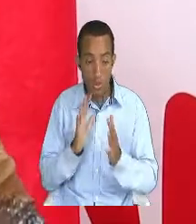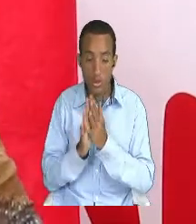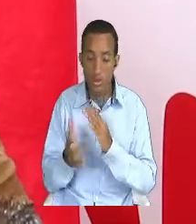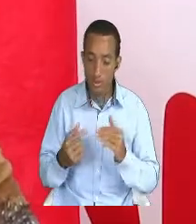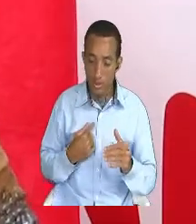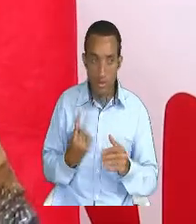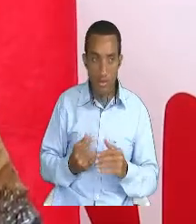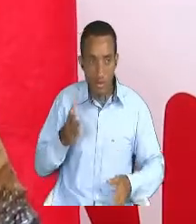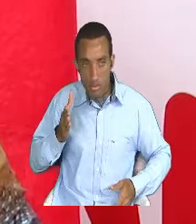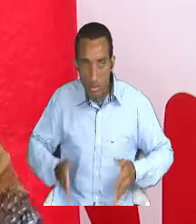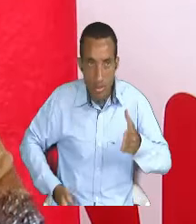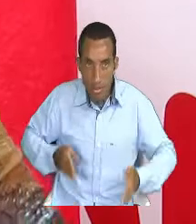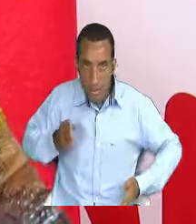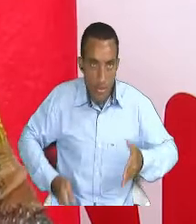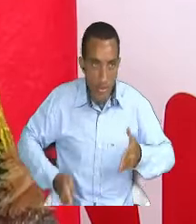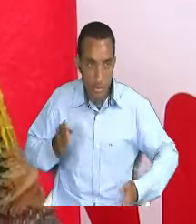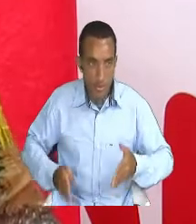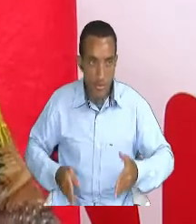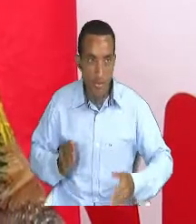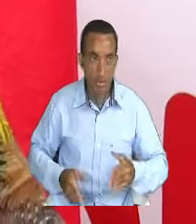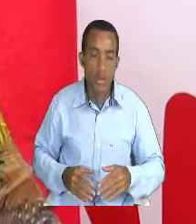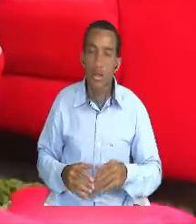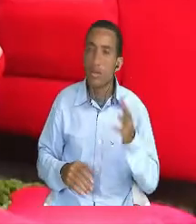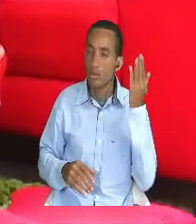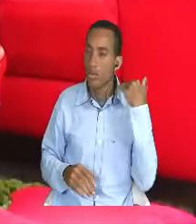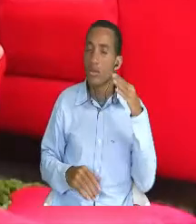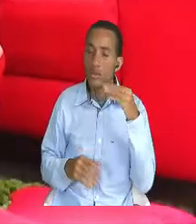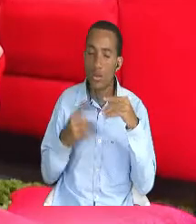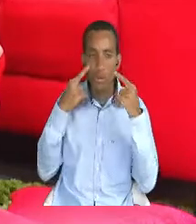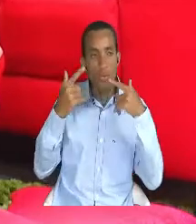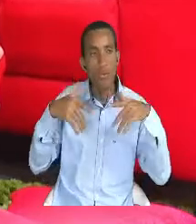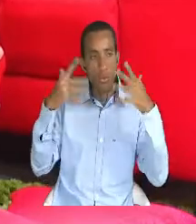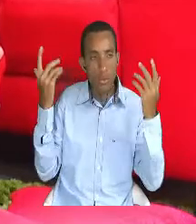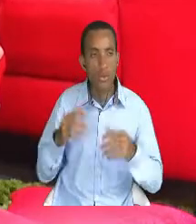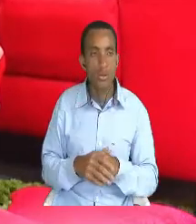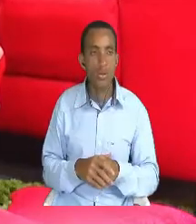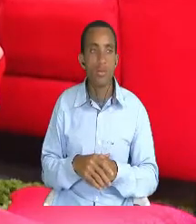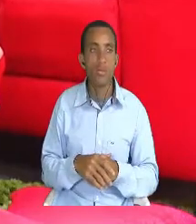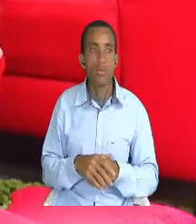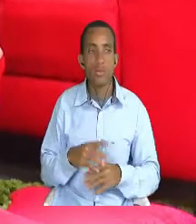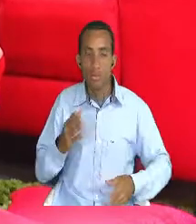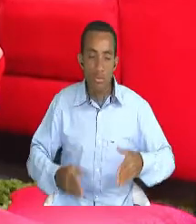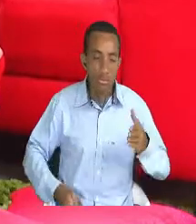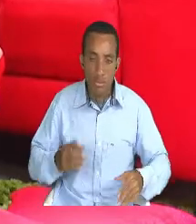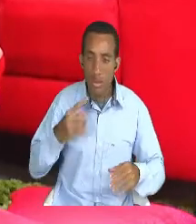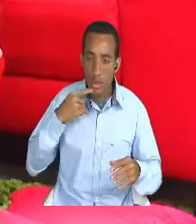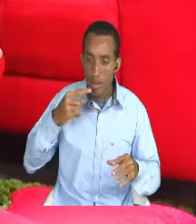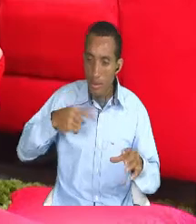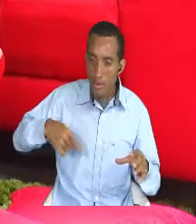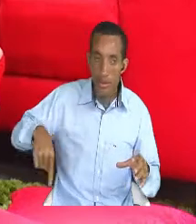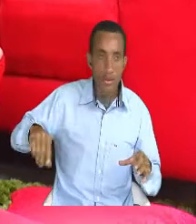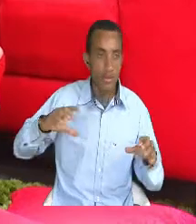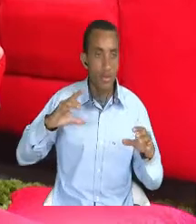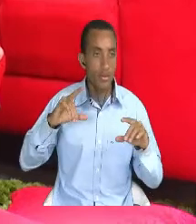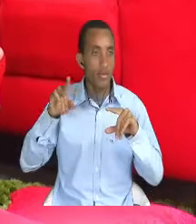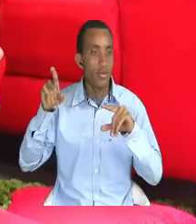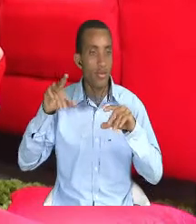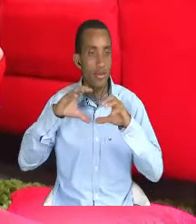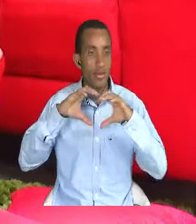como el atletismo viene sonando de un tiempo para acá, sobre todo con lo de la pista atlética en el estadio Daniel